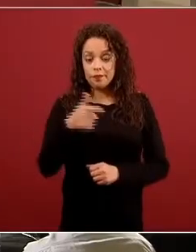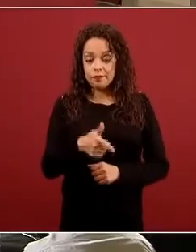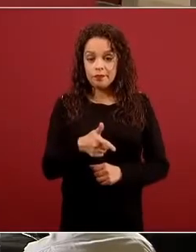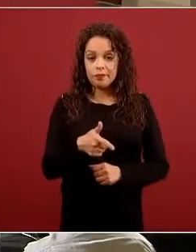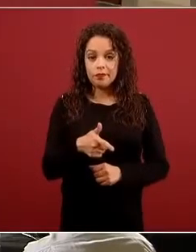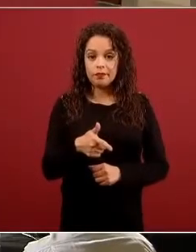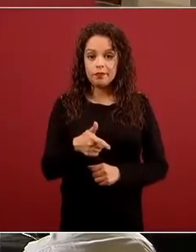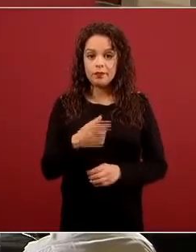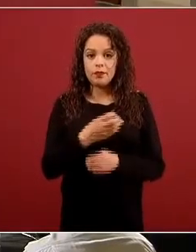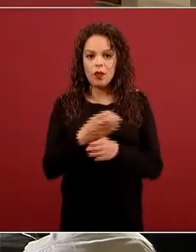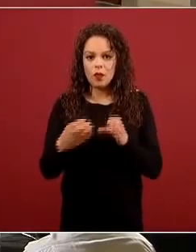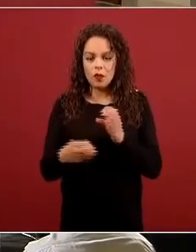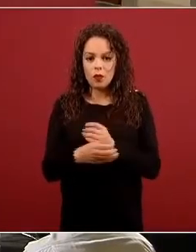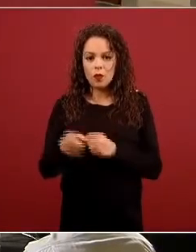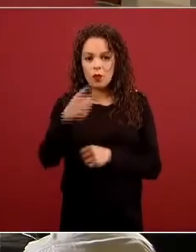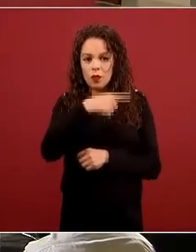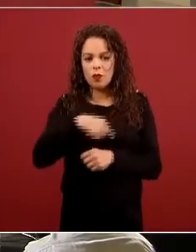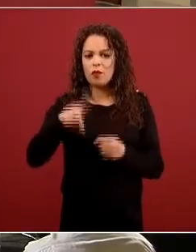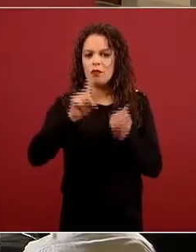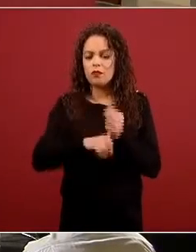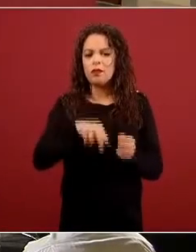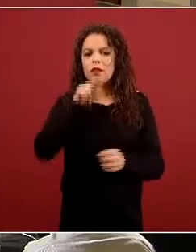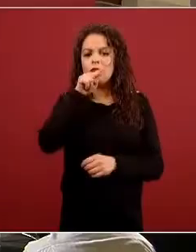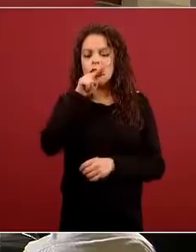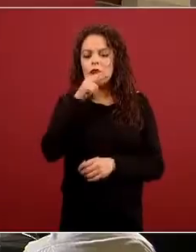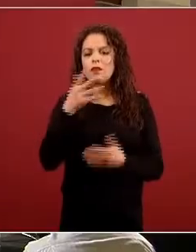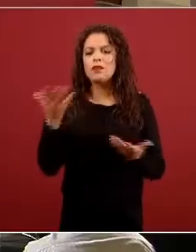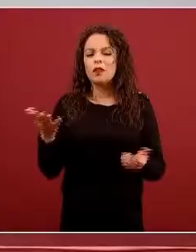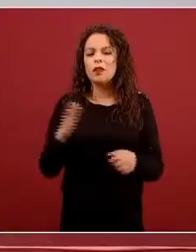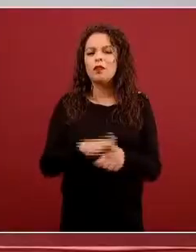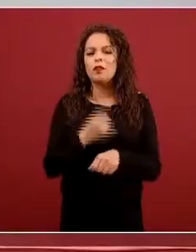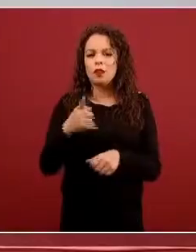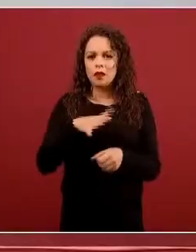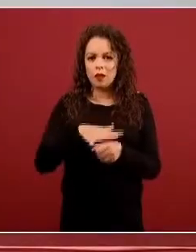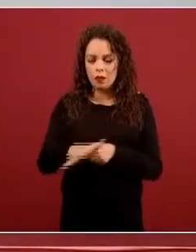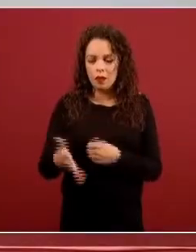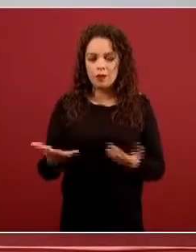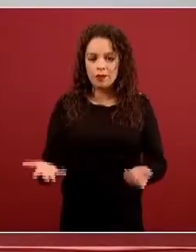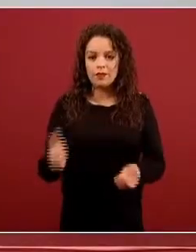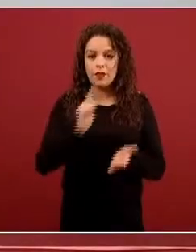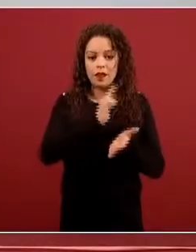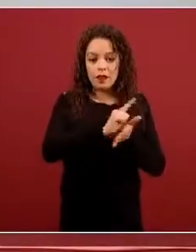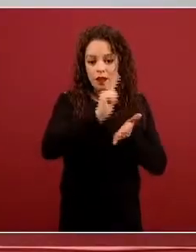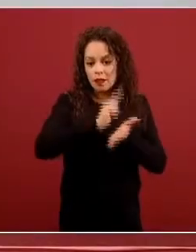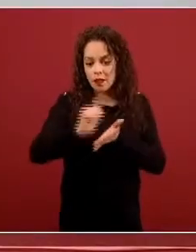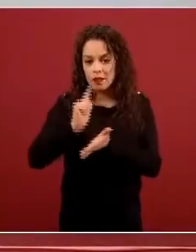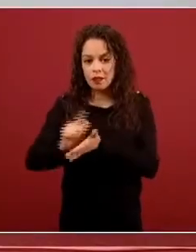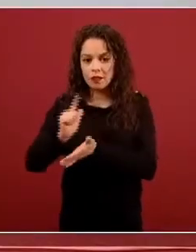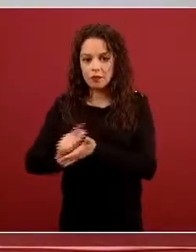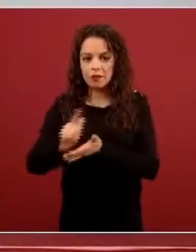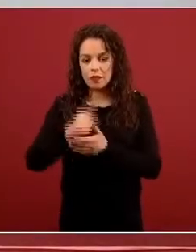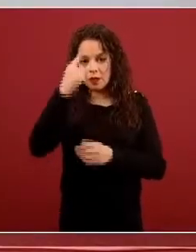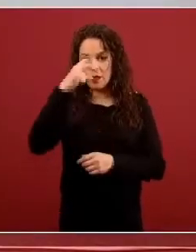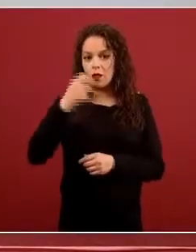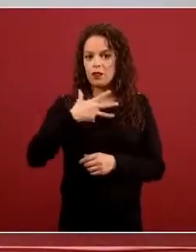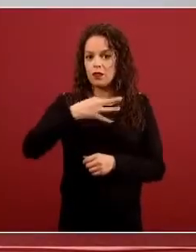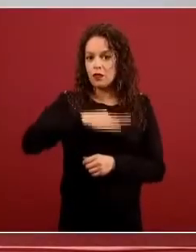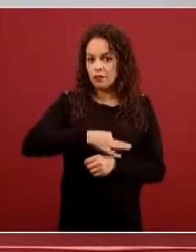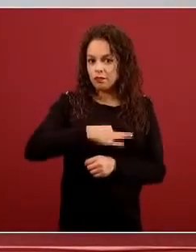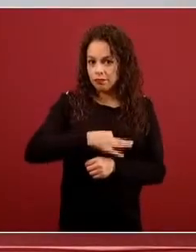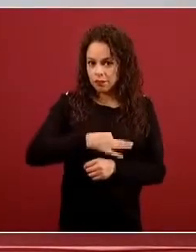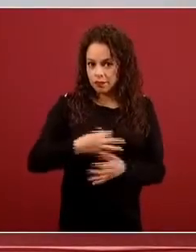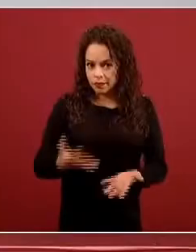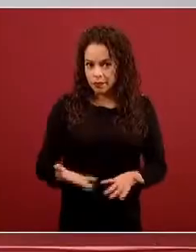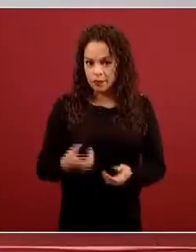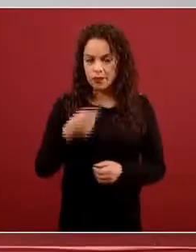generando mucha angustia es toda esta parte de sanitización o desinfección que ocurre. A veces